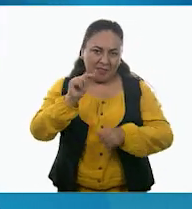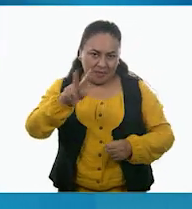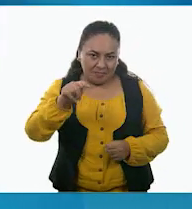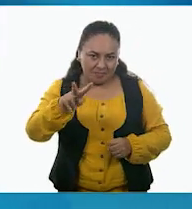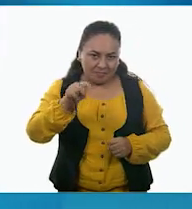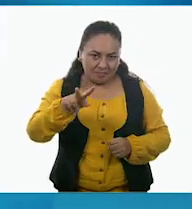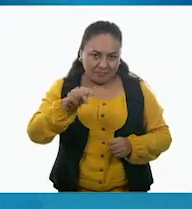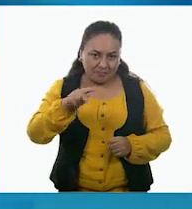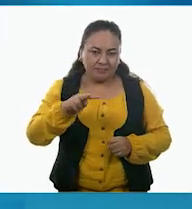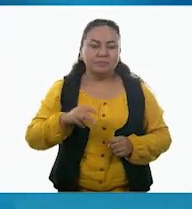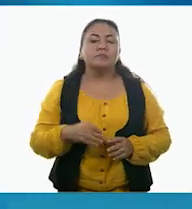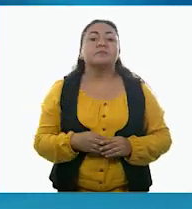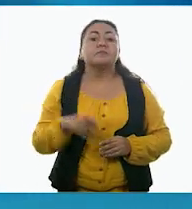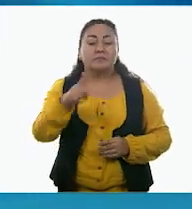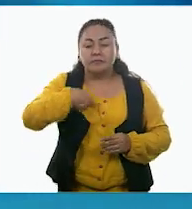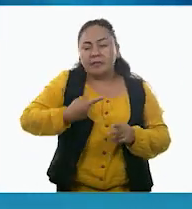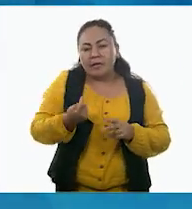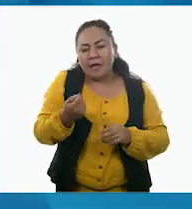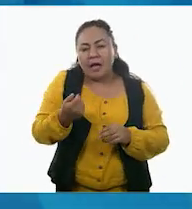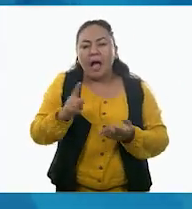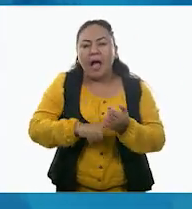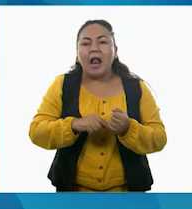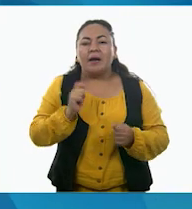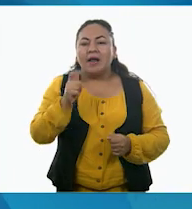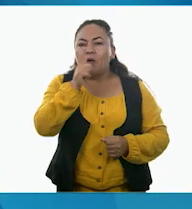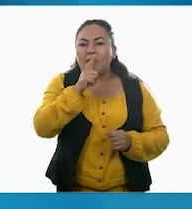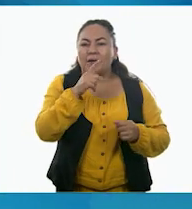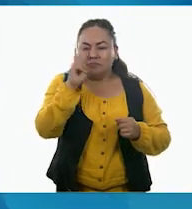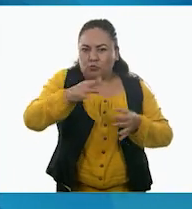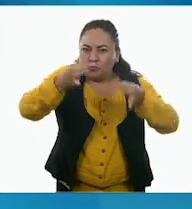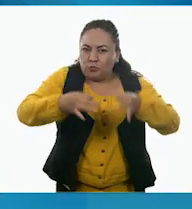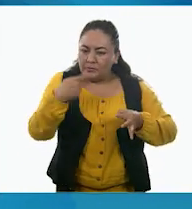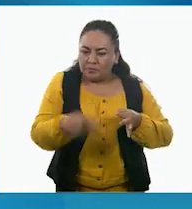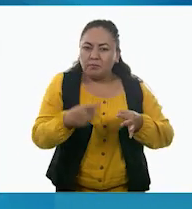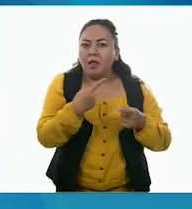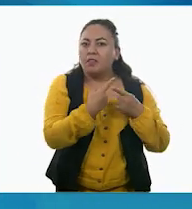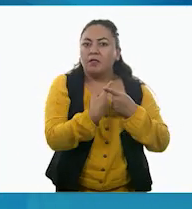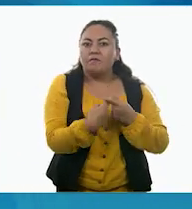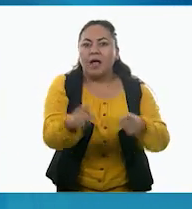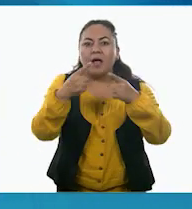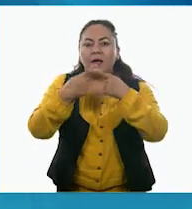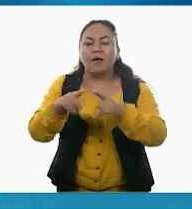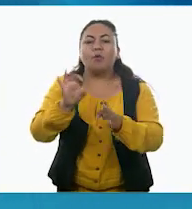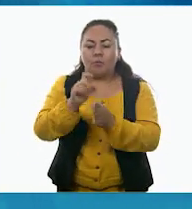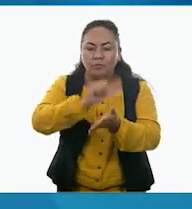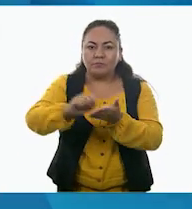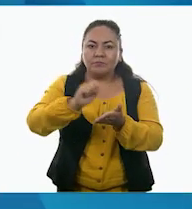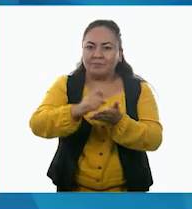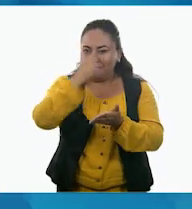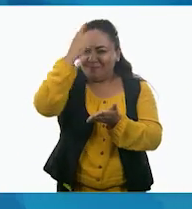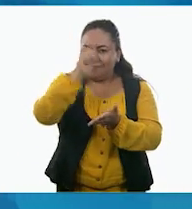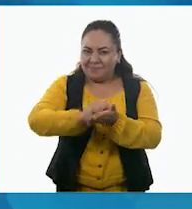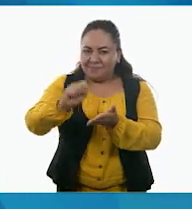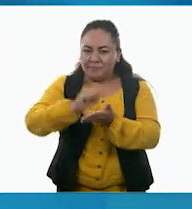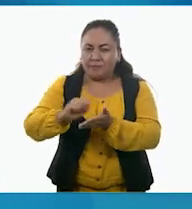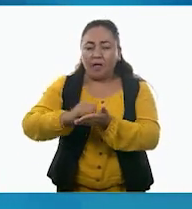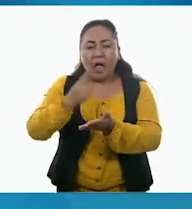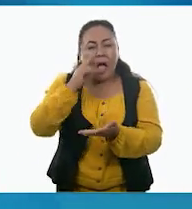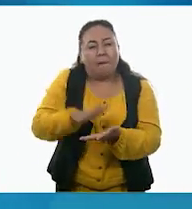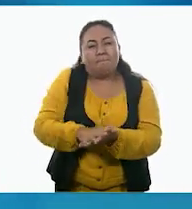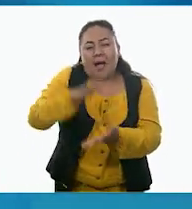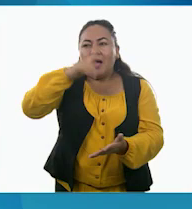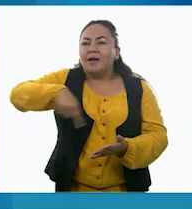poco en las lenguas originarias es distinto a la gran mayoría de escritores en lenguas originarias. La gran mayoría